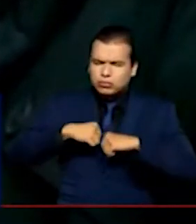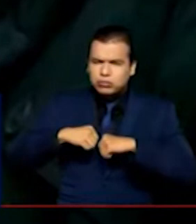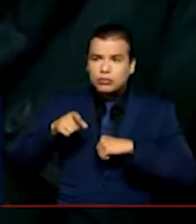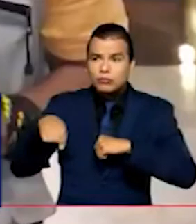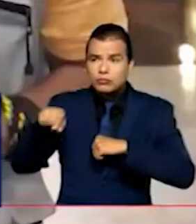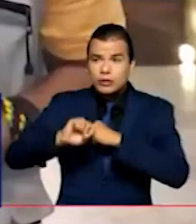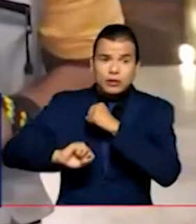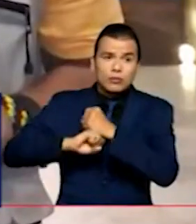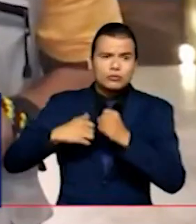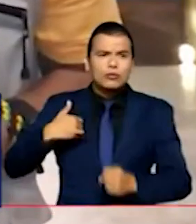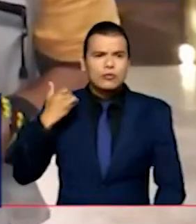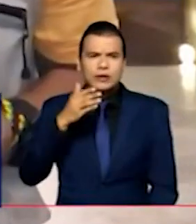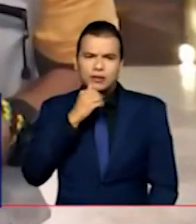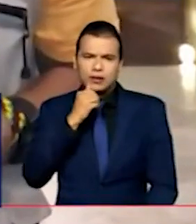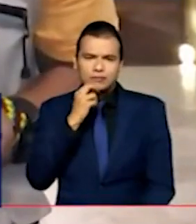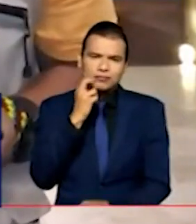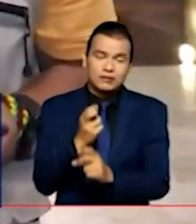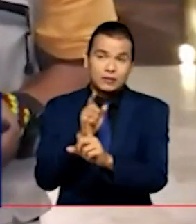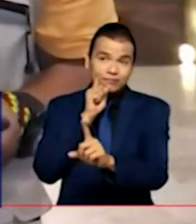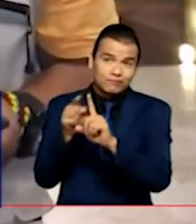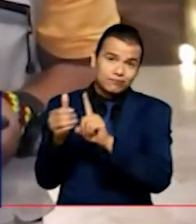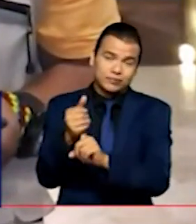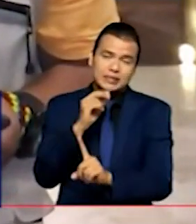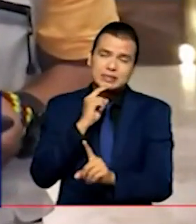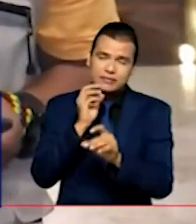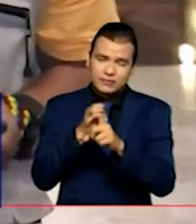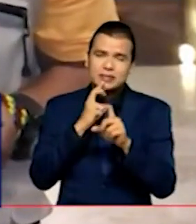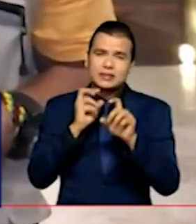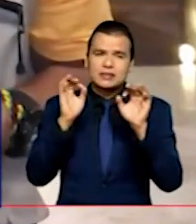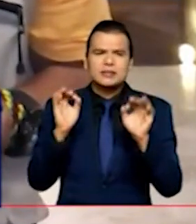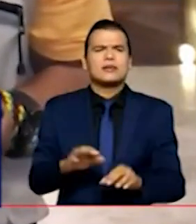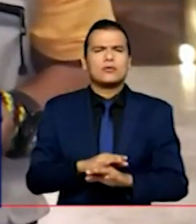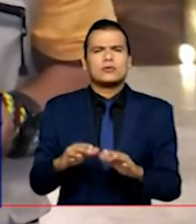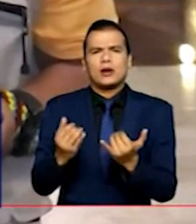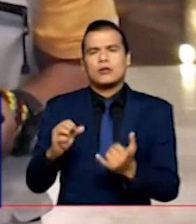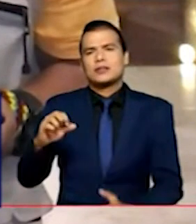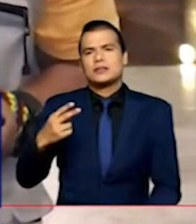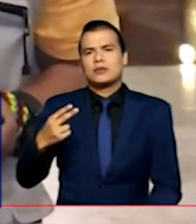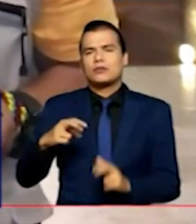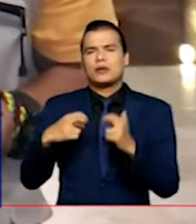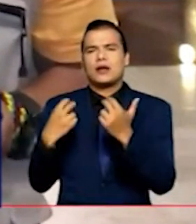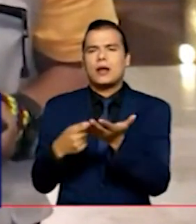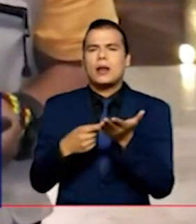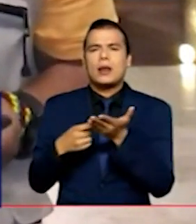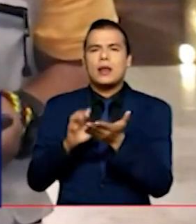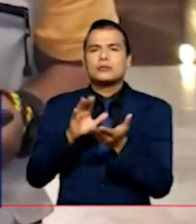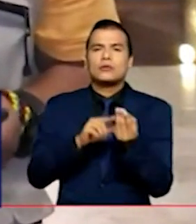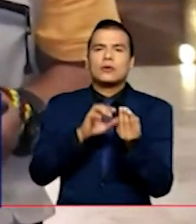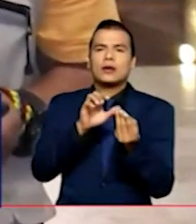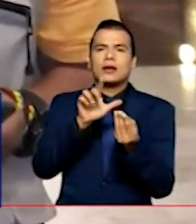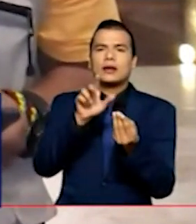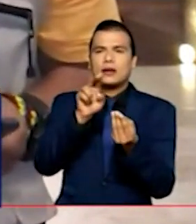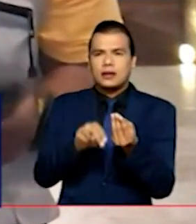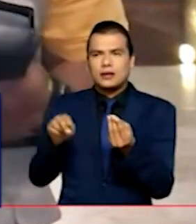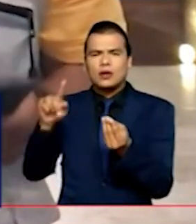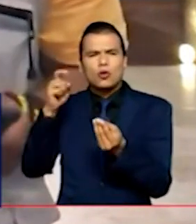juventud, no avanza. La instalación del segundo ciclo de conversaciones de paz entre el gobierno del presidente Gustavo Petro y la guerrilla del ELN se hará mañana